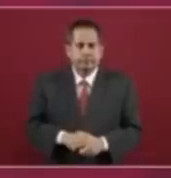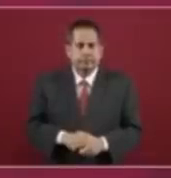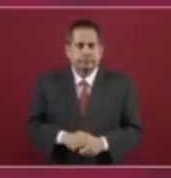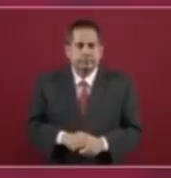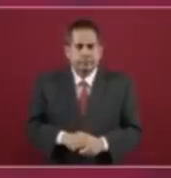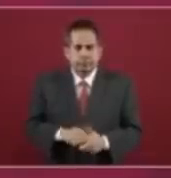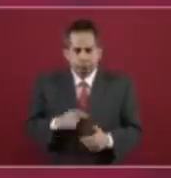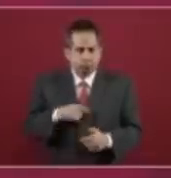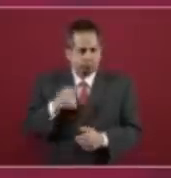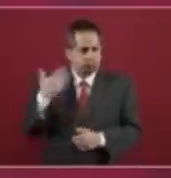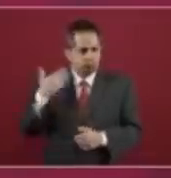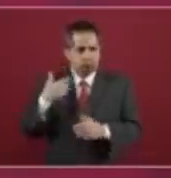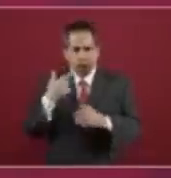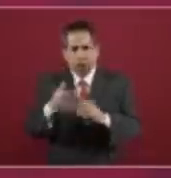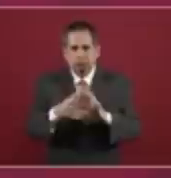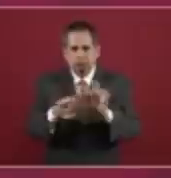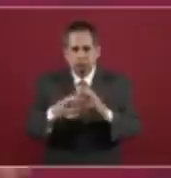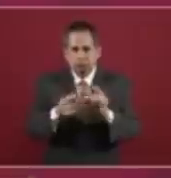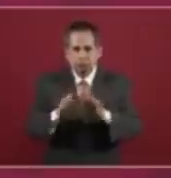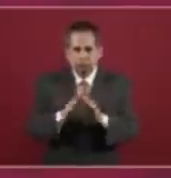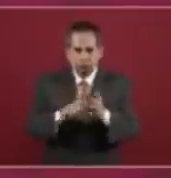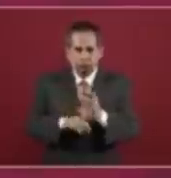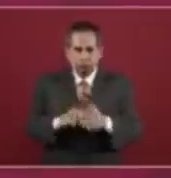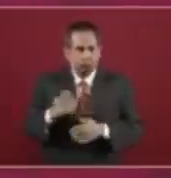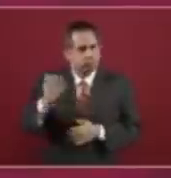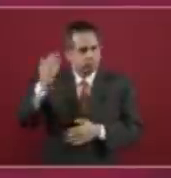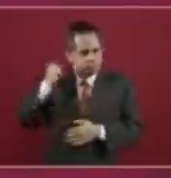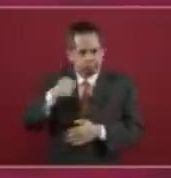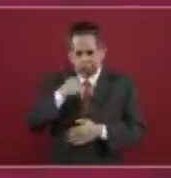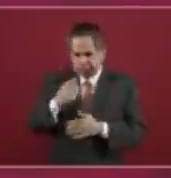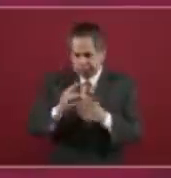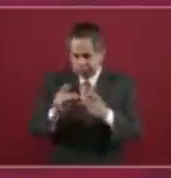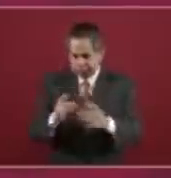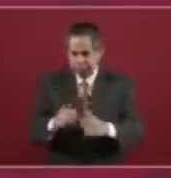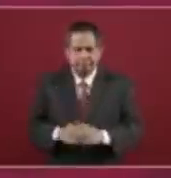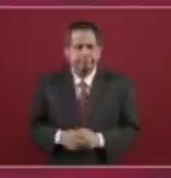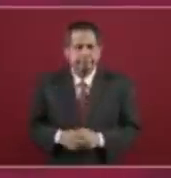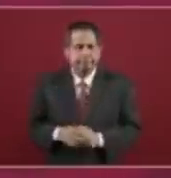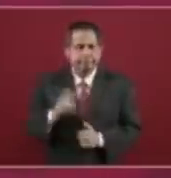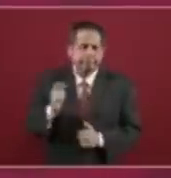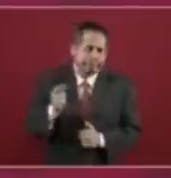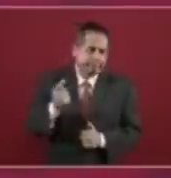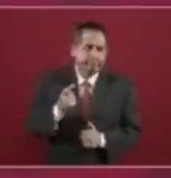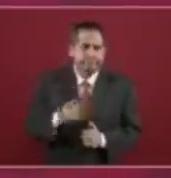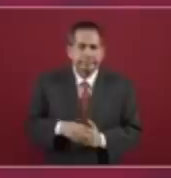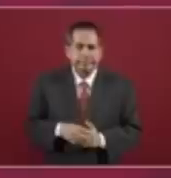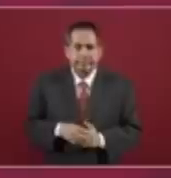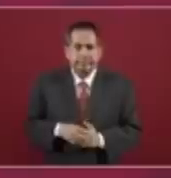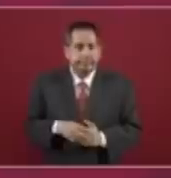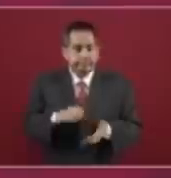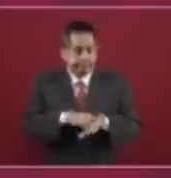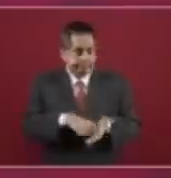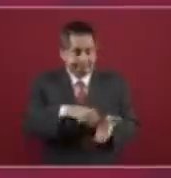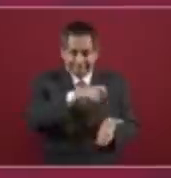Les explicaba la vez pasada que se compran